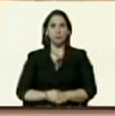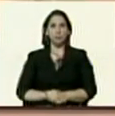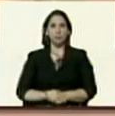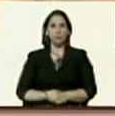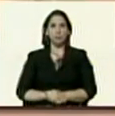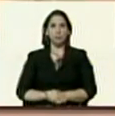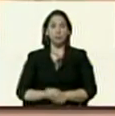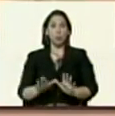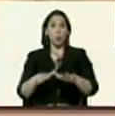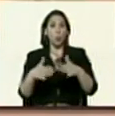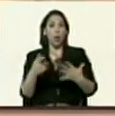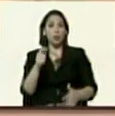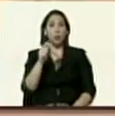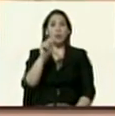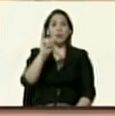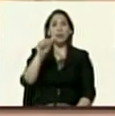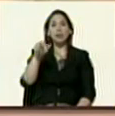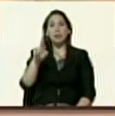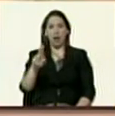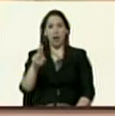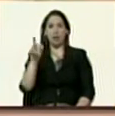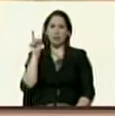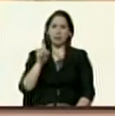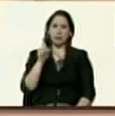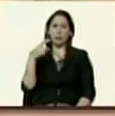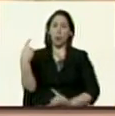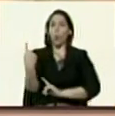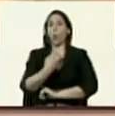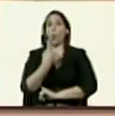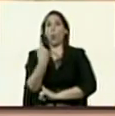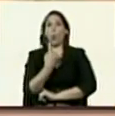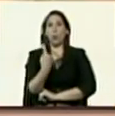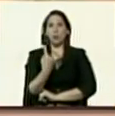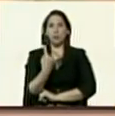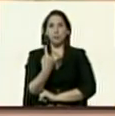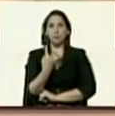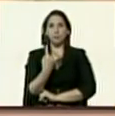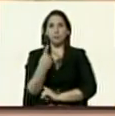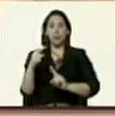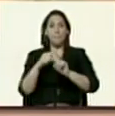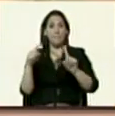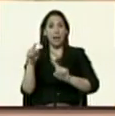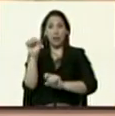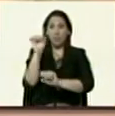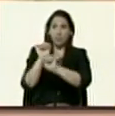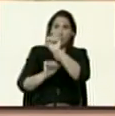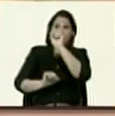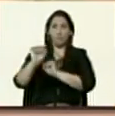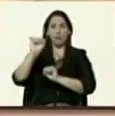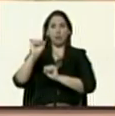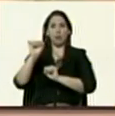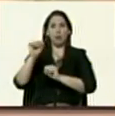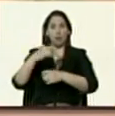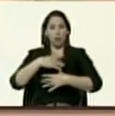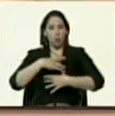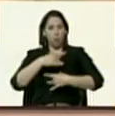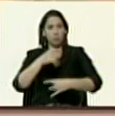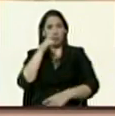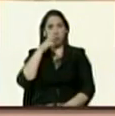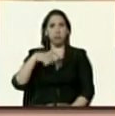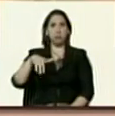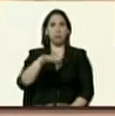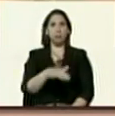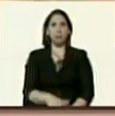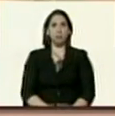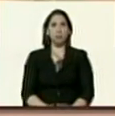Y cuando el TIAR fue requerido por única vez para defender los intereses de un pueblo